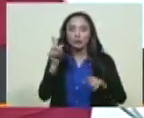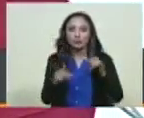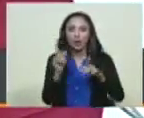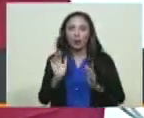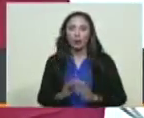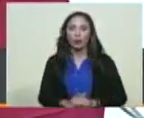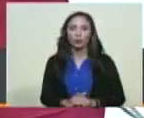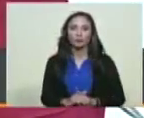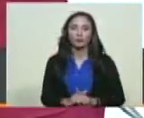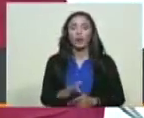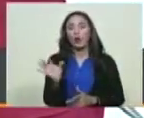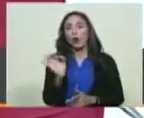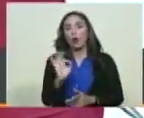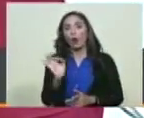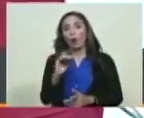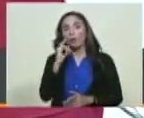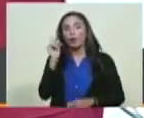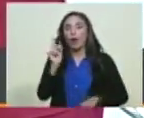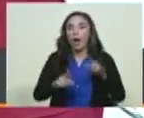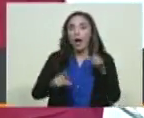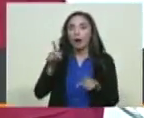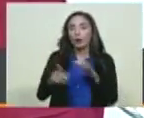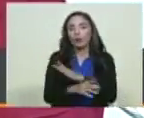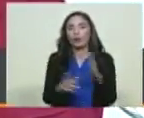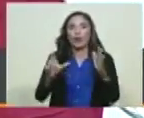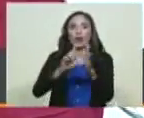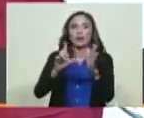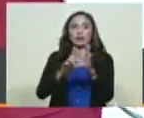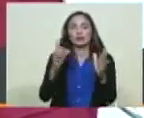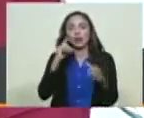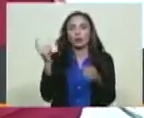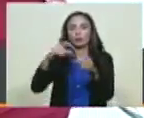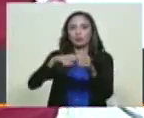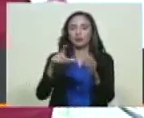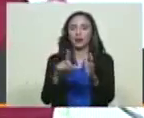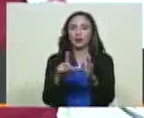o con suerte estaban en los primeros años del liceo